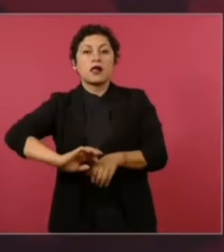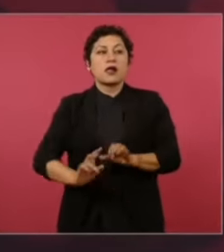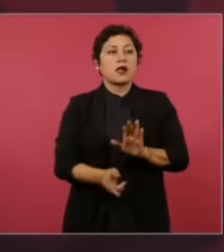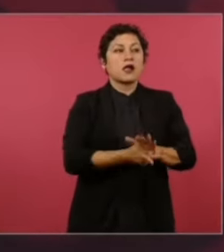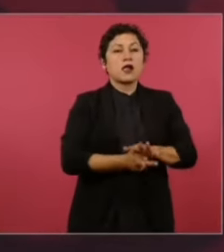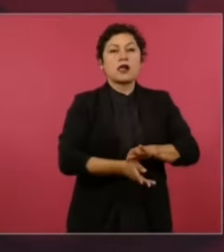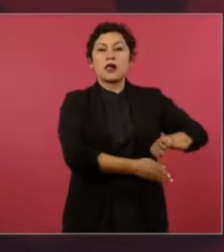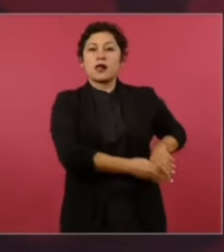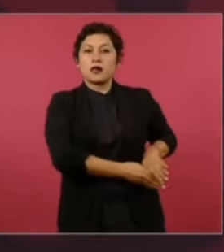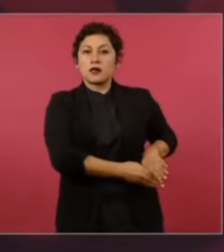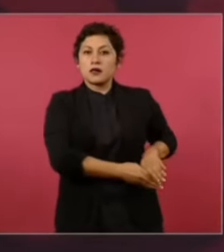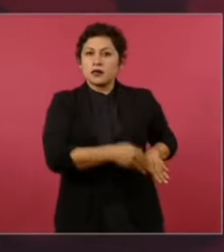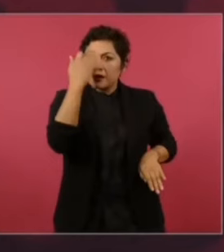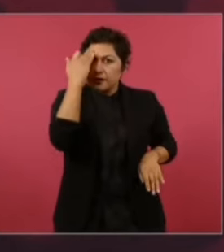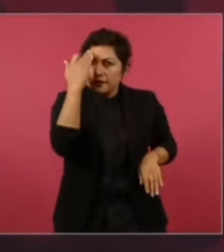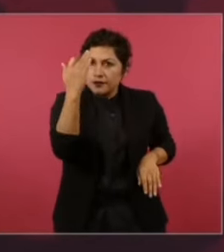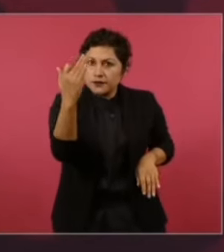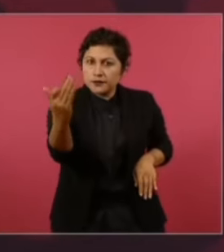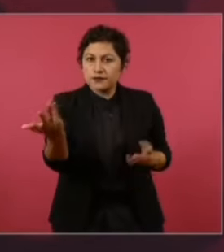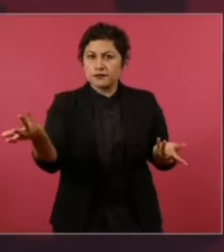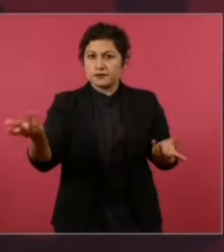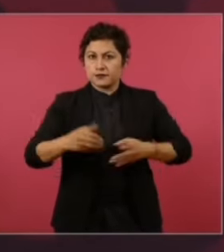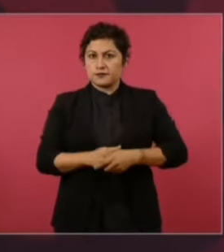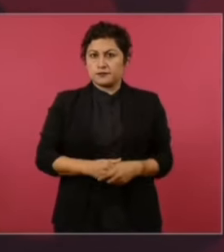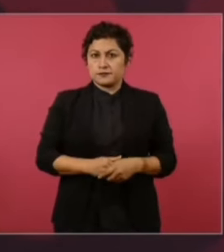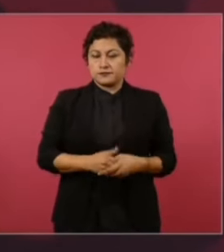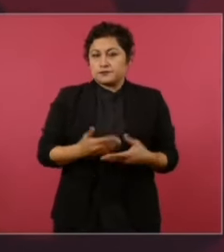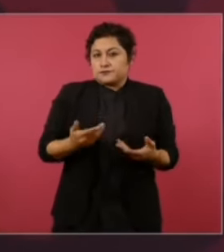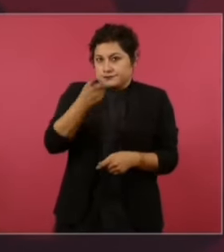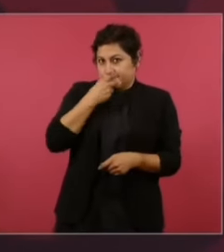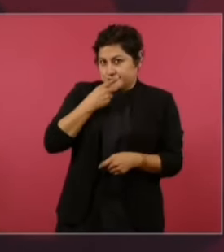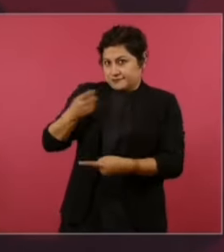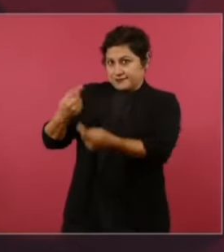¿Cuánto pueden ganar vendiendo las corbatas?